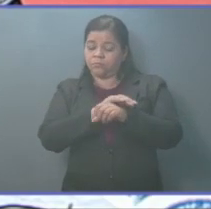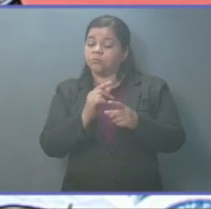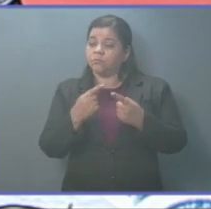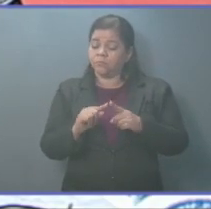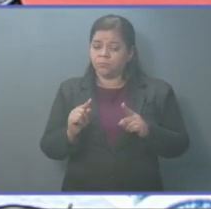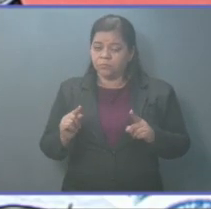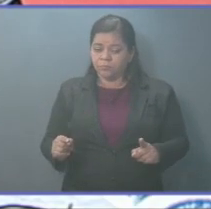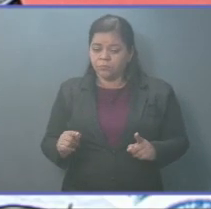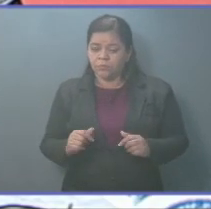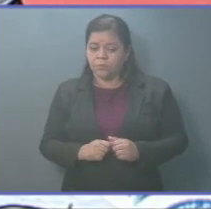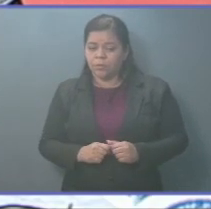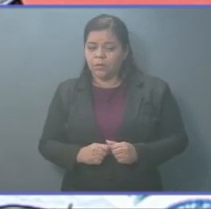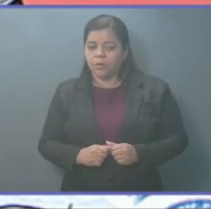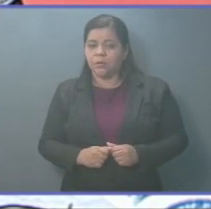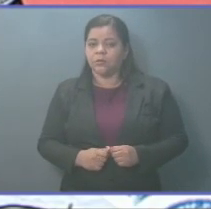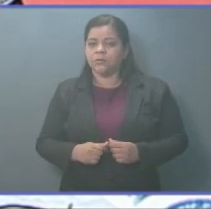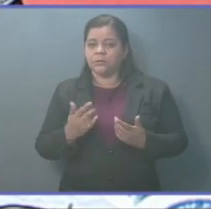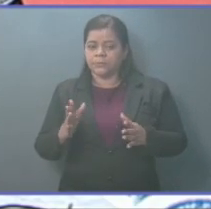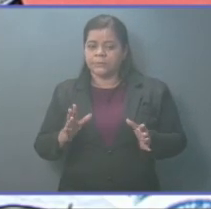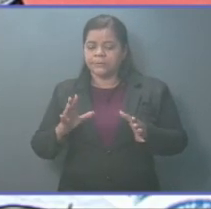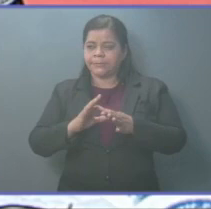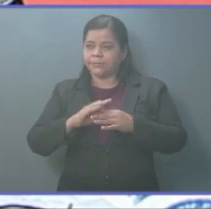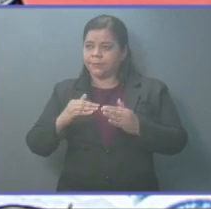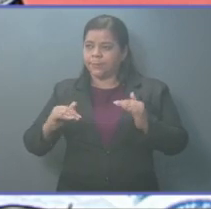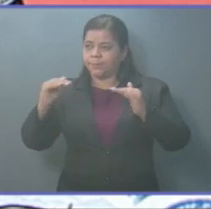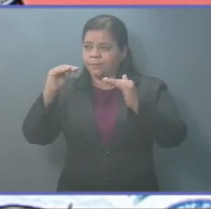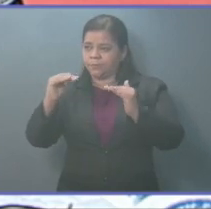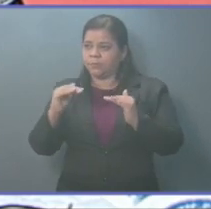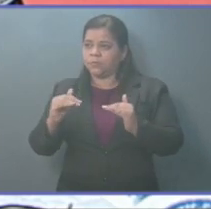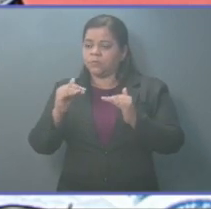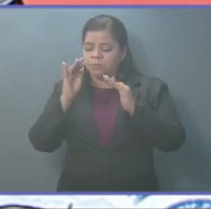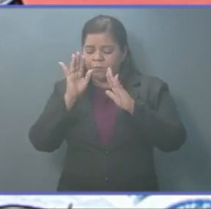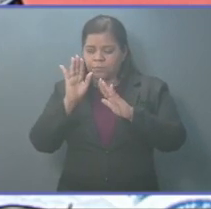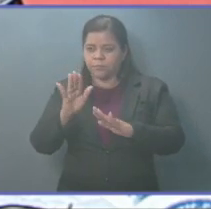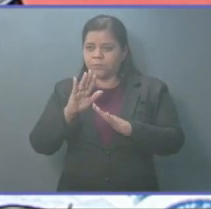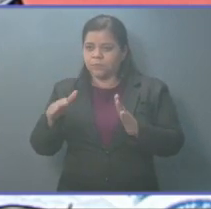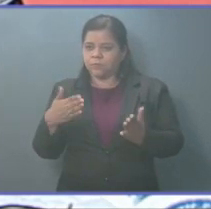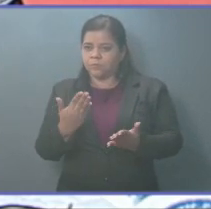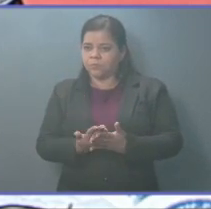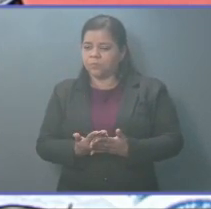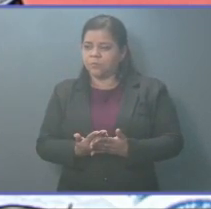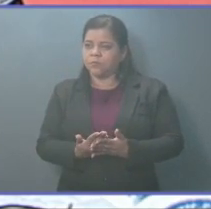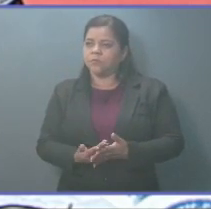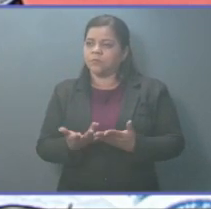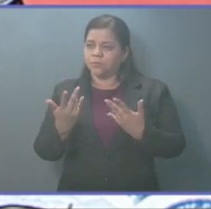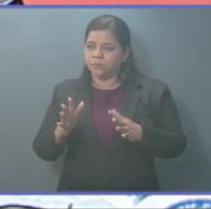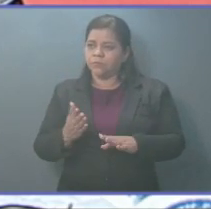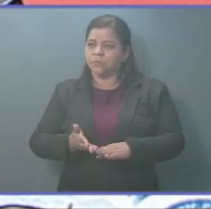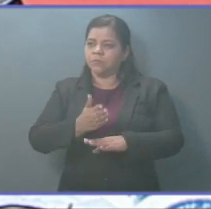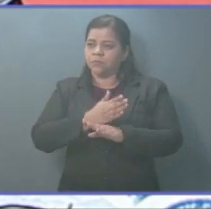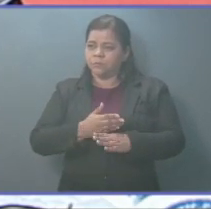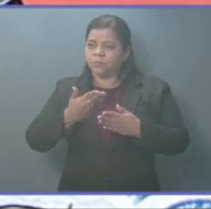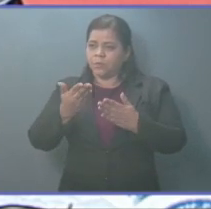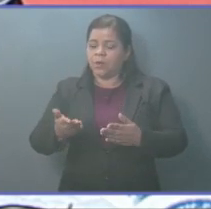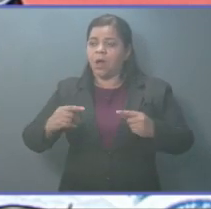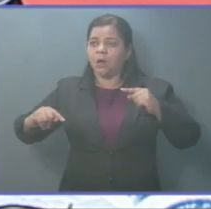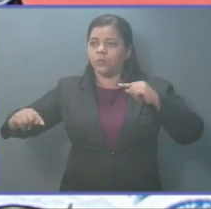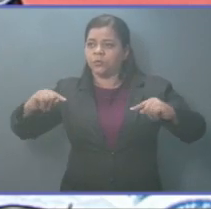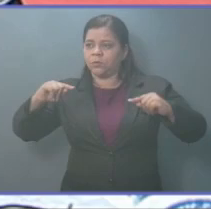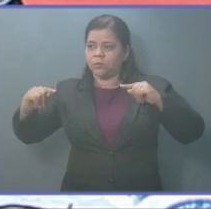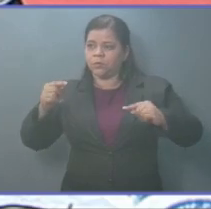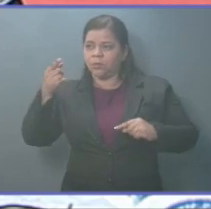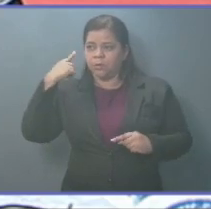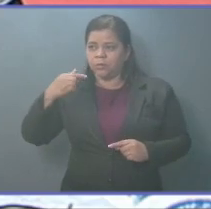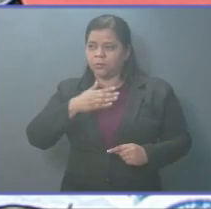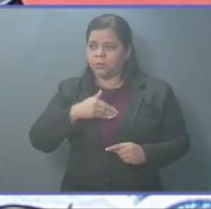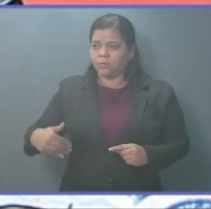que el Estado Mayor Presidencial es el responsable por haberle proporcionado la seguridad al señor